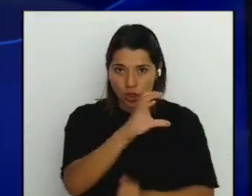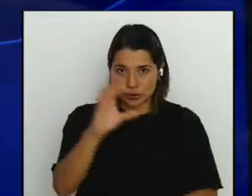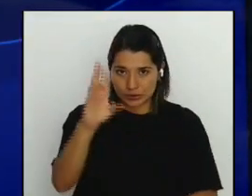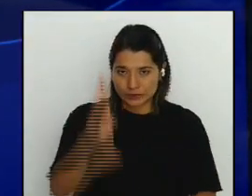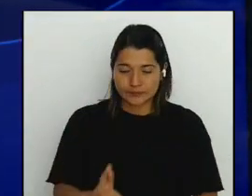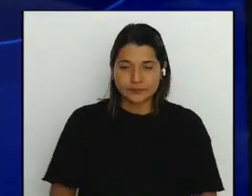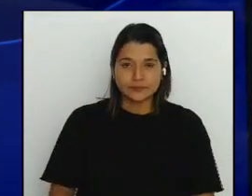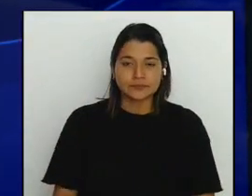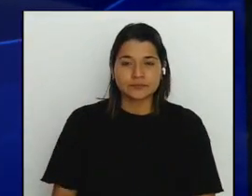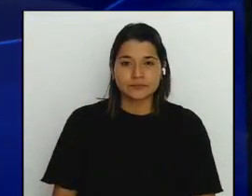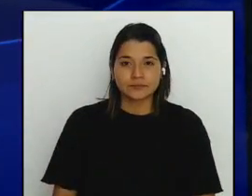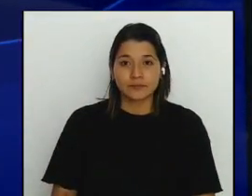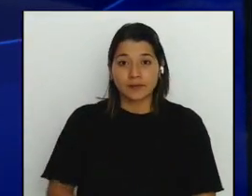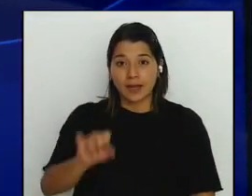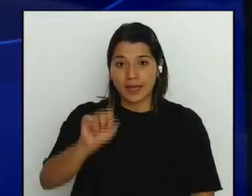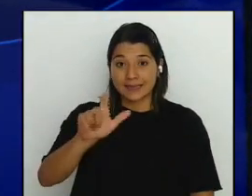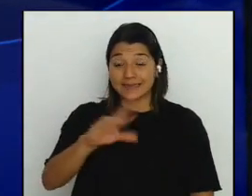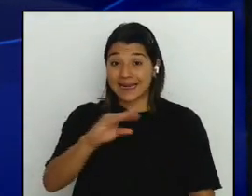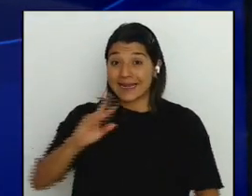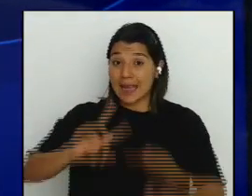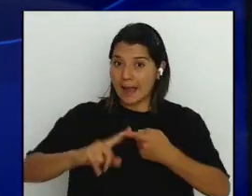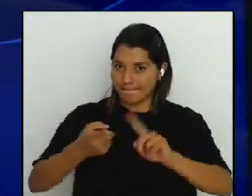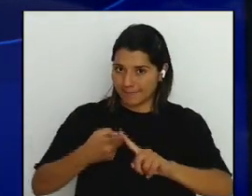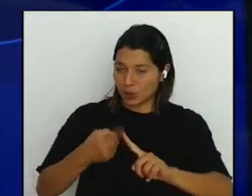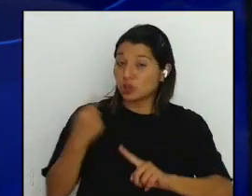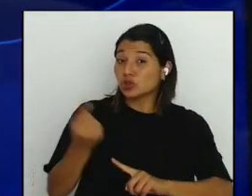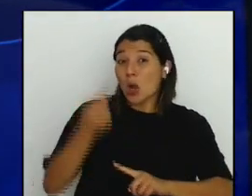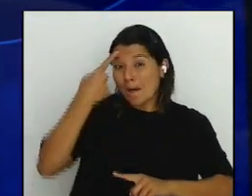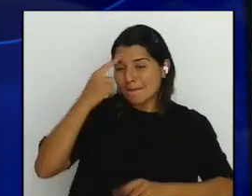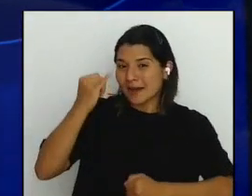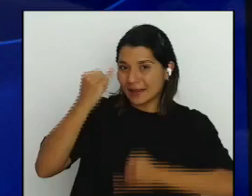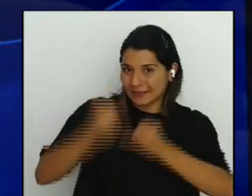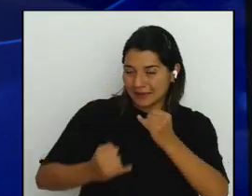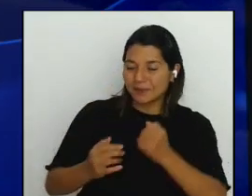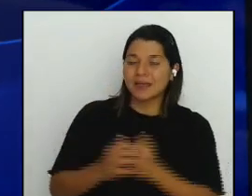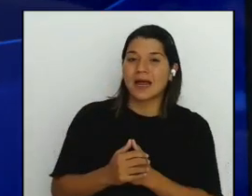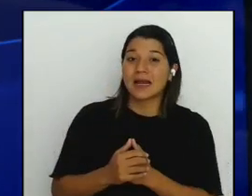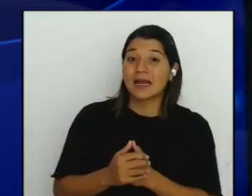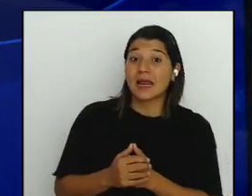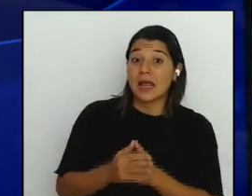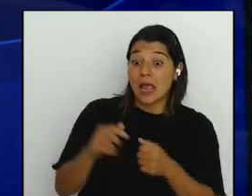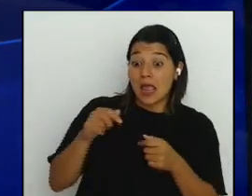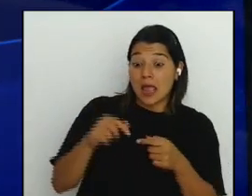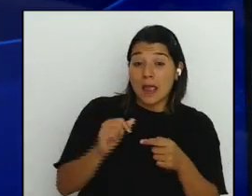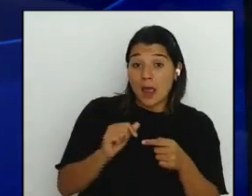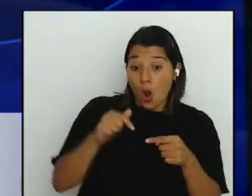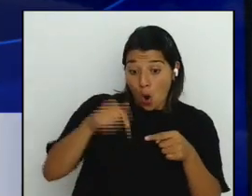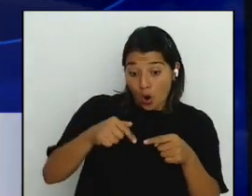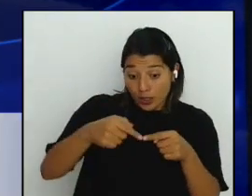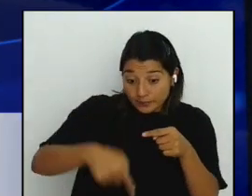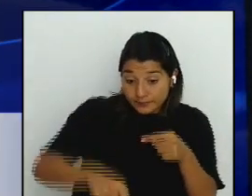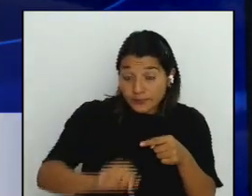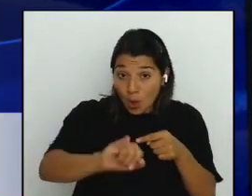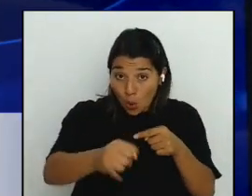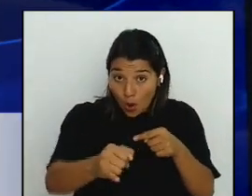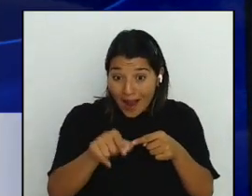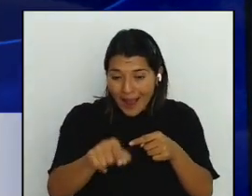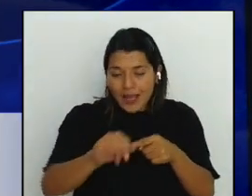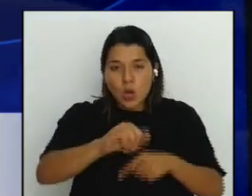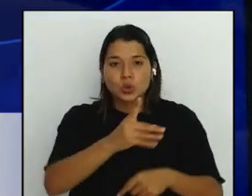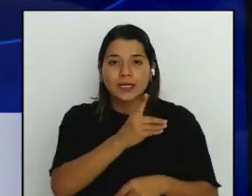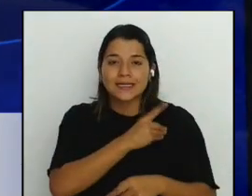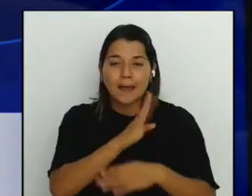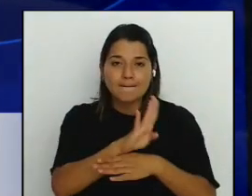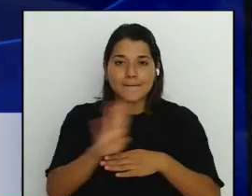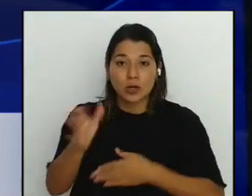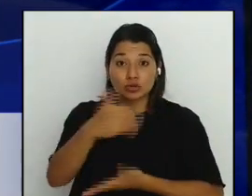Eisel y amigos televidentes, nada más para finalizar, de este jueves en 8 la Junta Directiva del Banco Central tendrá que reunirse nuevamente